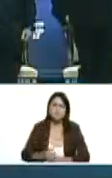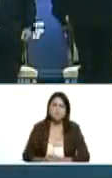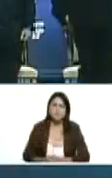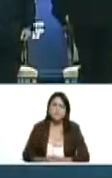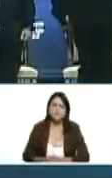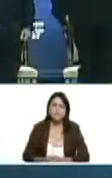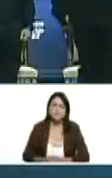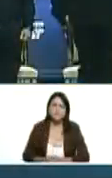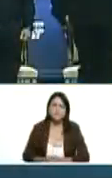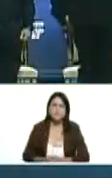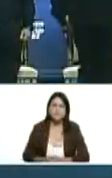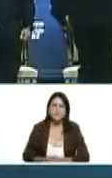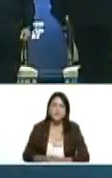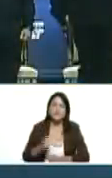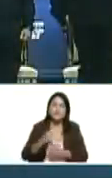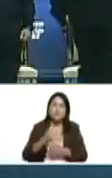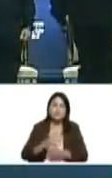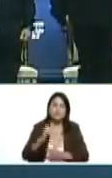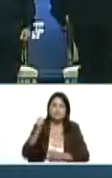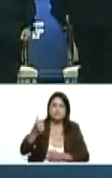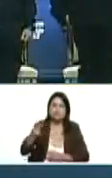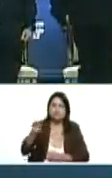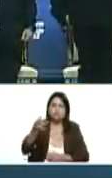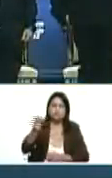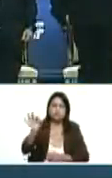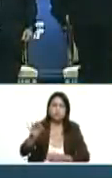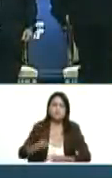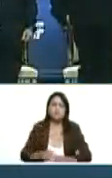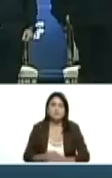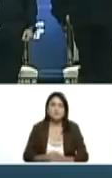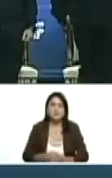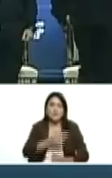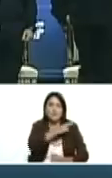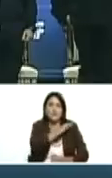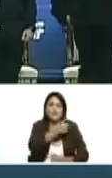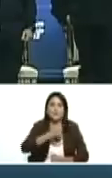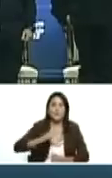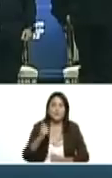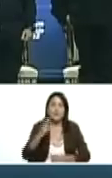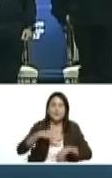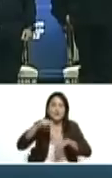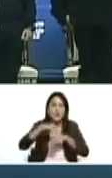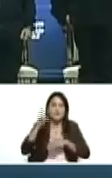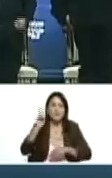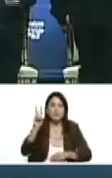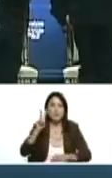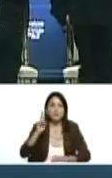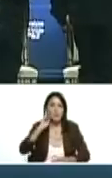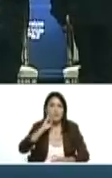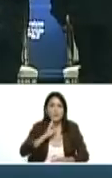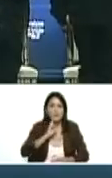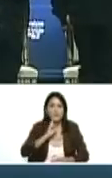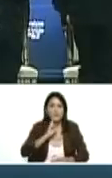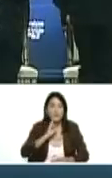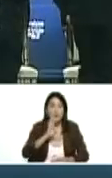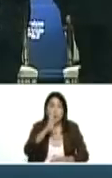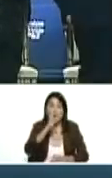función, su extraordinario desempeño como jefe de la Policía Nacional Bolivariana